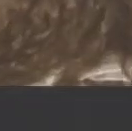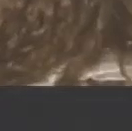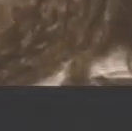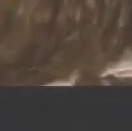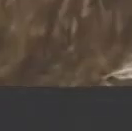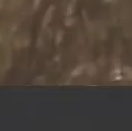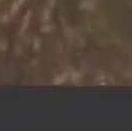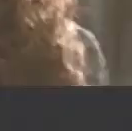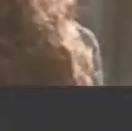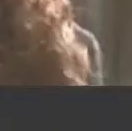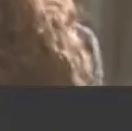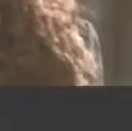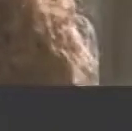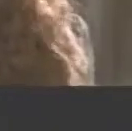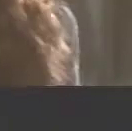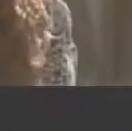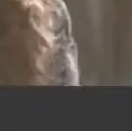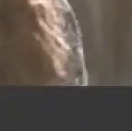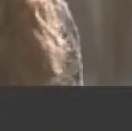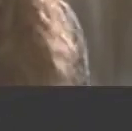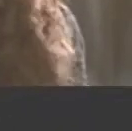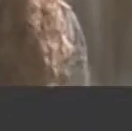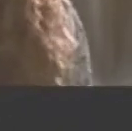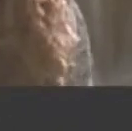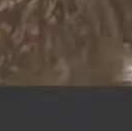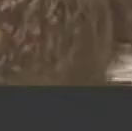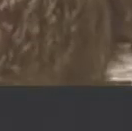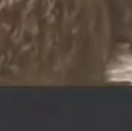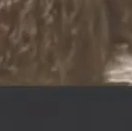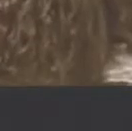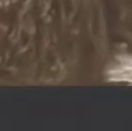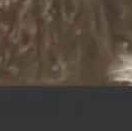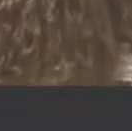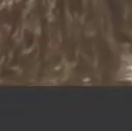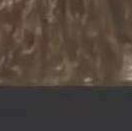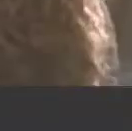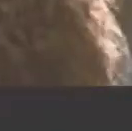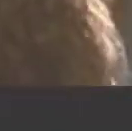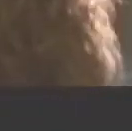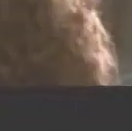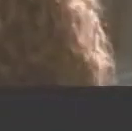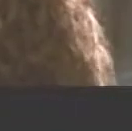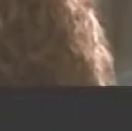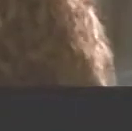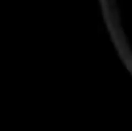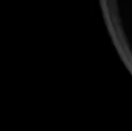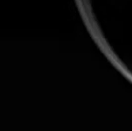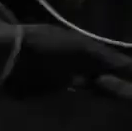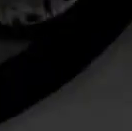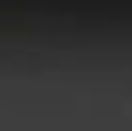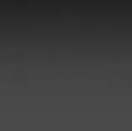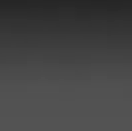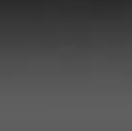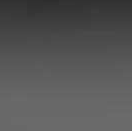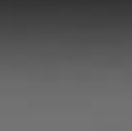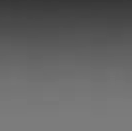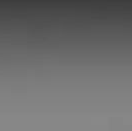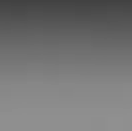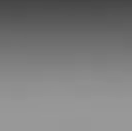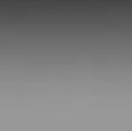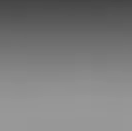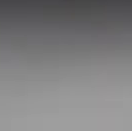me gustaría que se presente en la fiesta. Yo... Le pagaría muy bien.